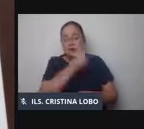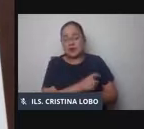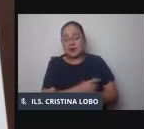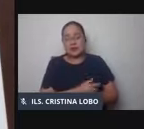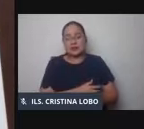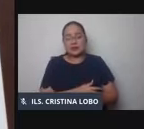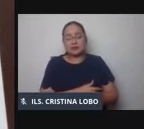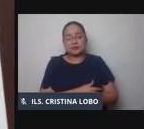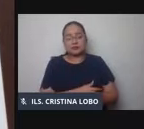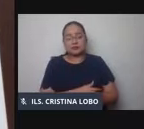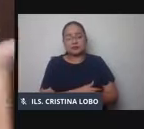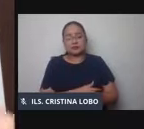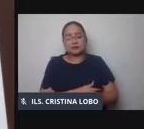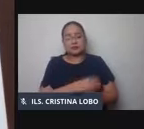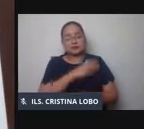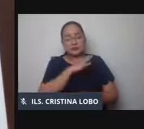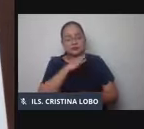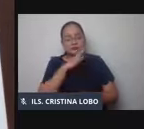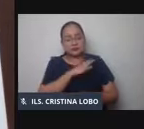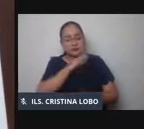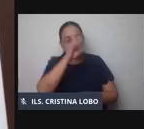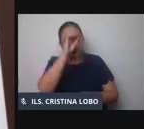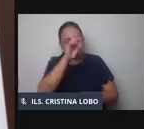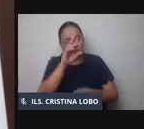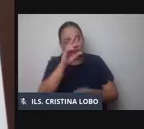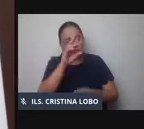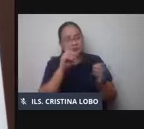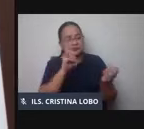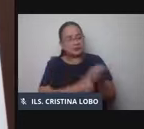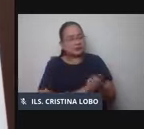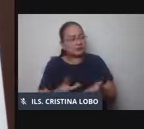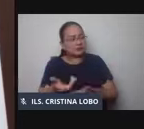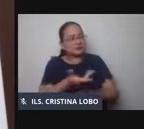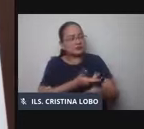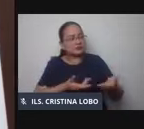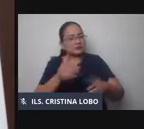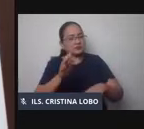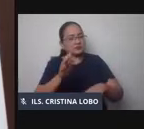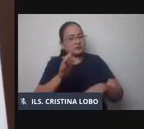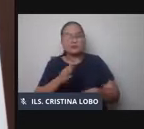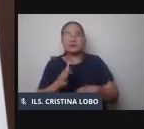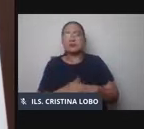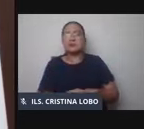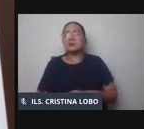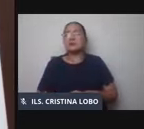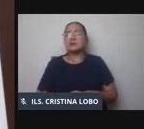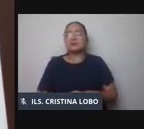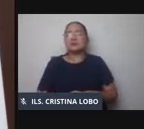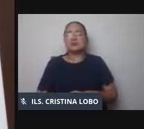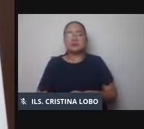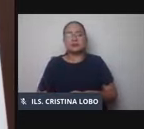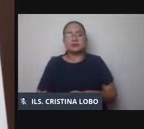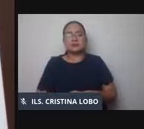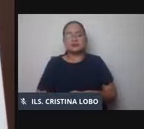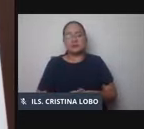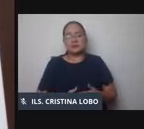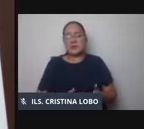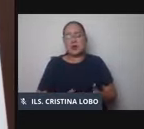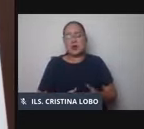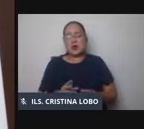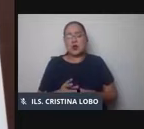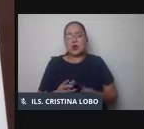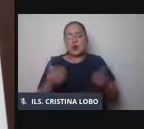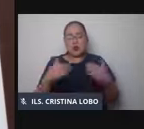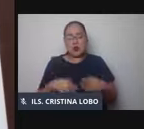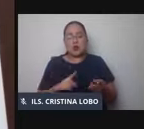de respetarse o de apreciarse. Bueno, otra es, no disfrutamos, otro rasgo,